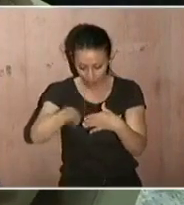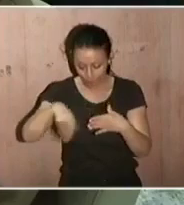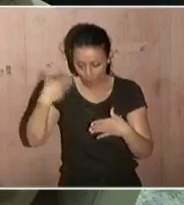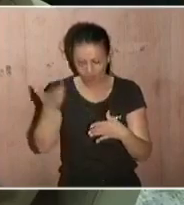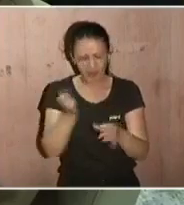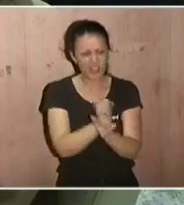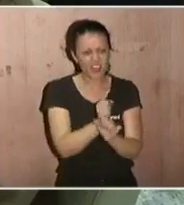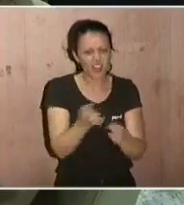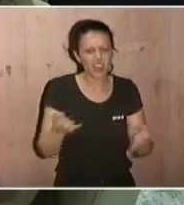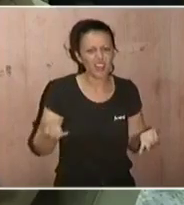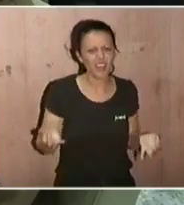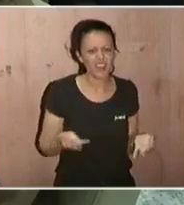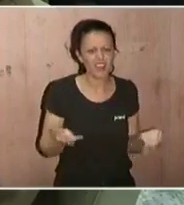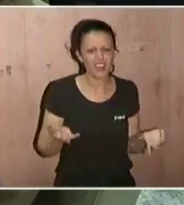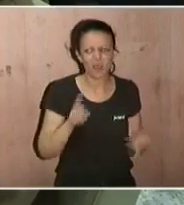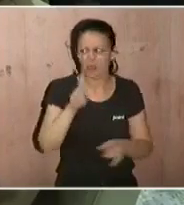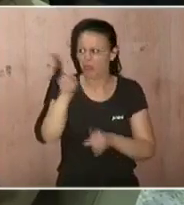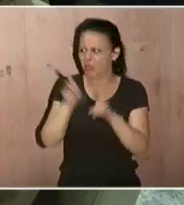qué?